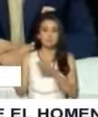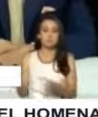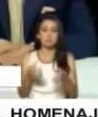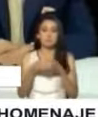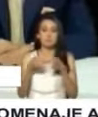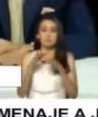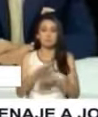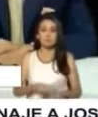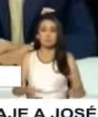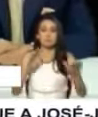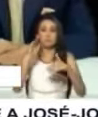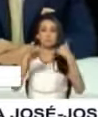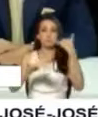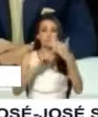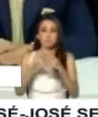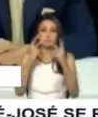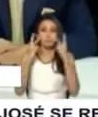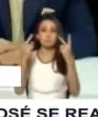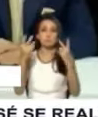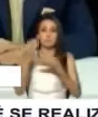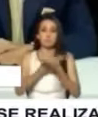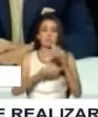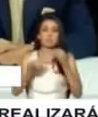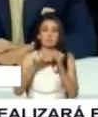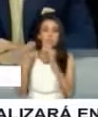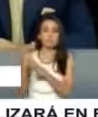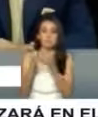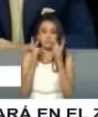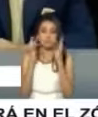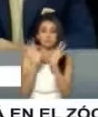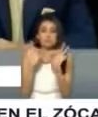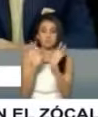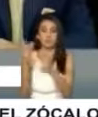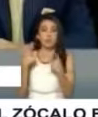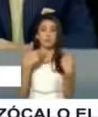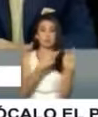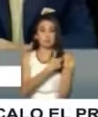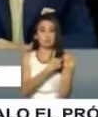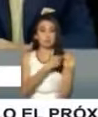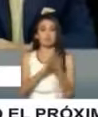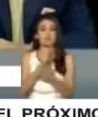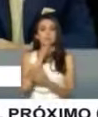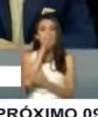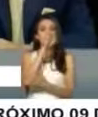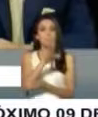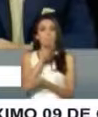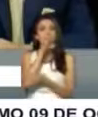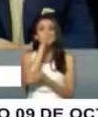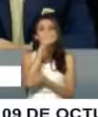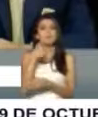sede legislativa entre los sectores indígenas y la fuerza pública. Y es una pena que junto a la sede legislativa hay